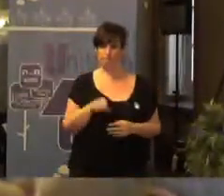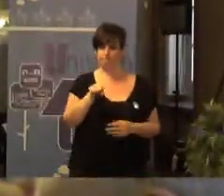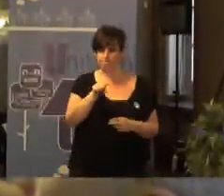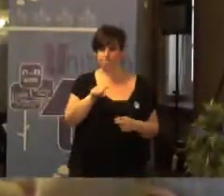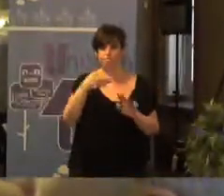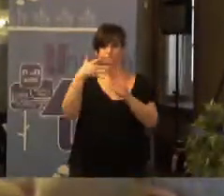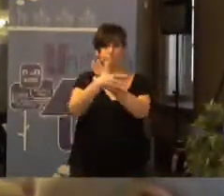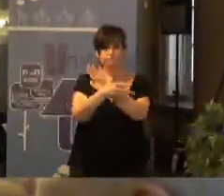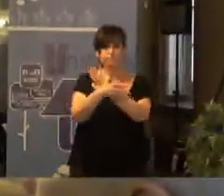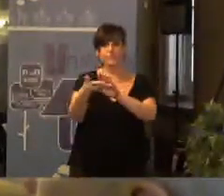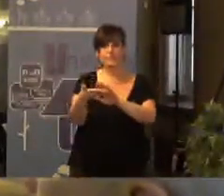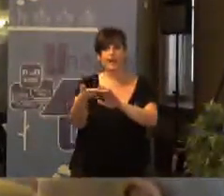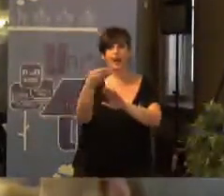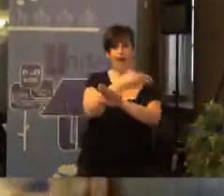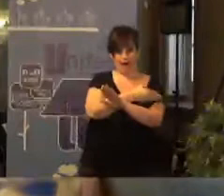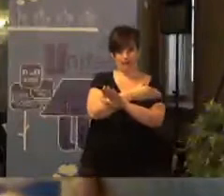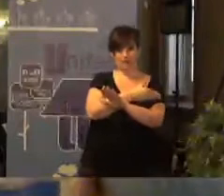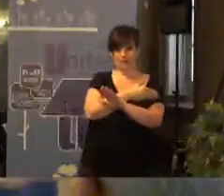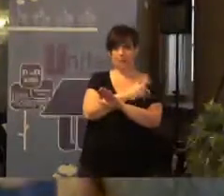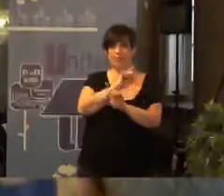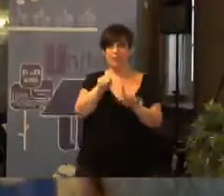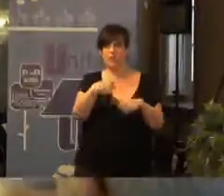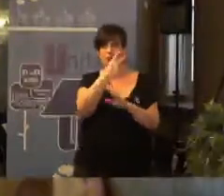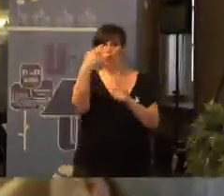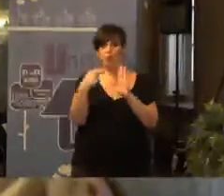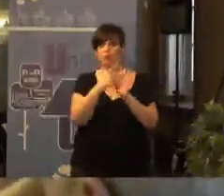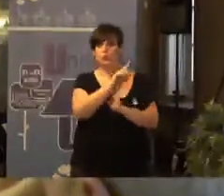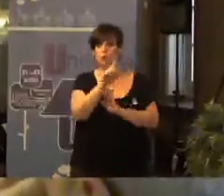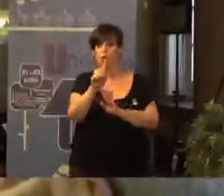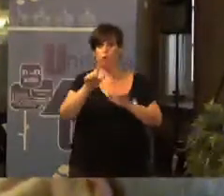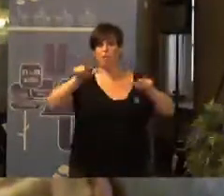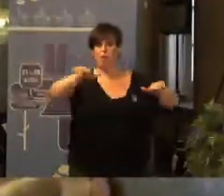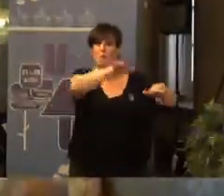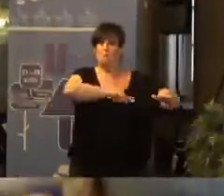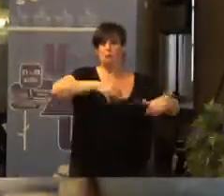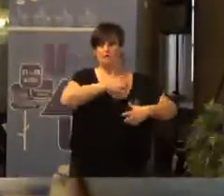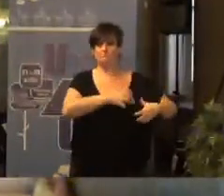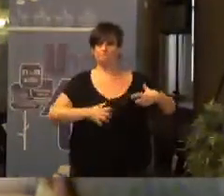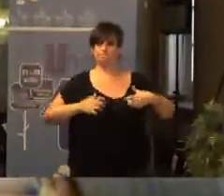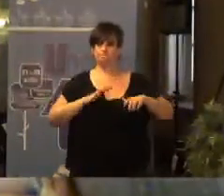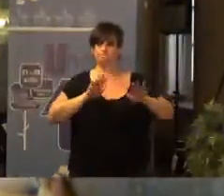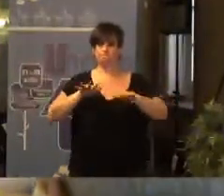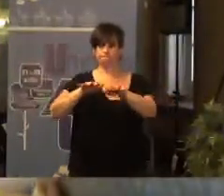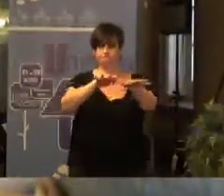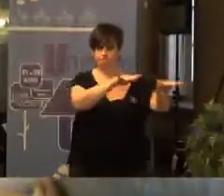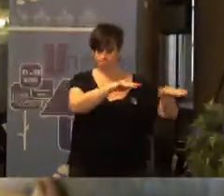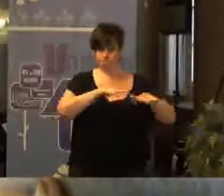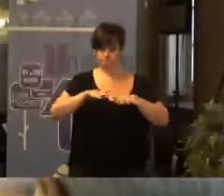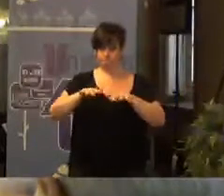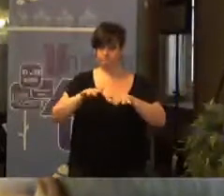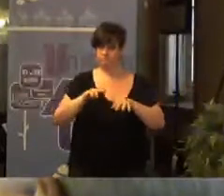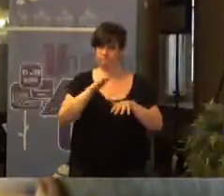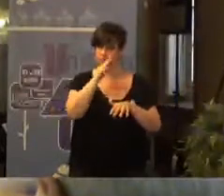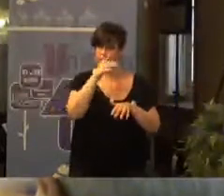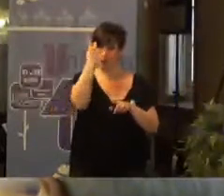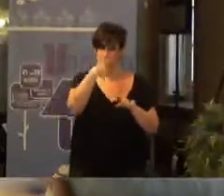un precedente do que logo foron as prazas do 2011, dos indignados, da indignación, desa componente moi libertario, pero máis ben moitas